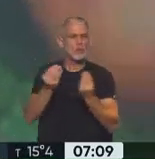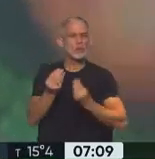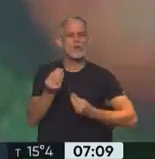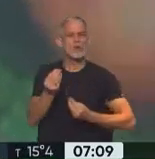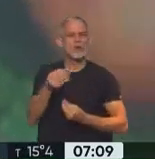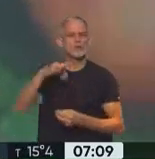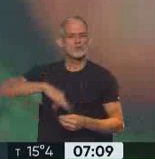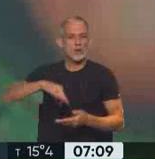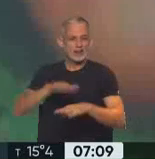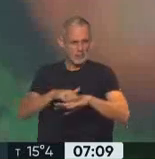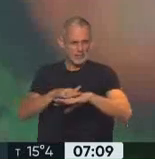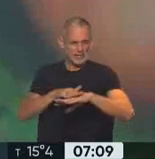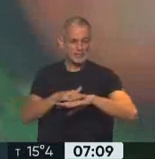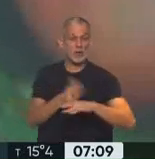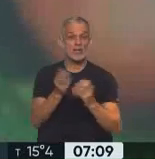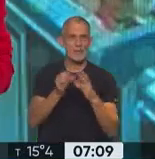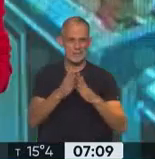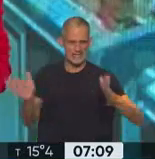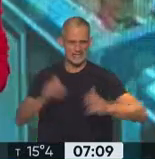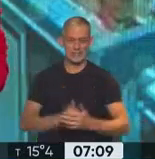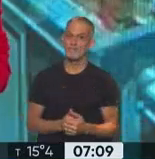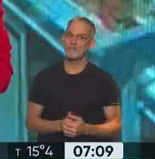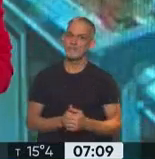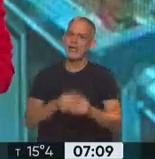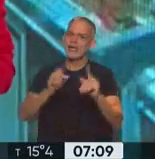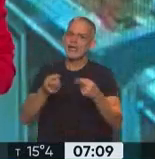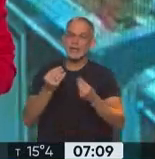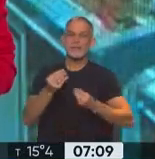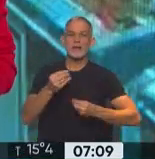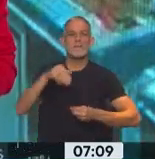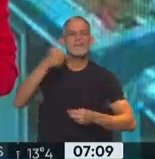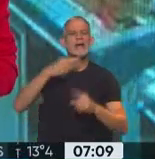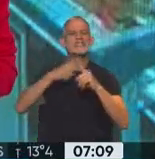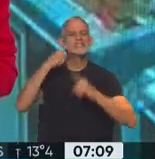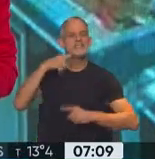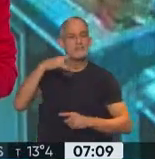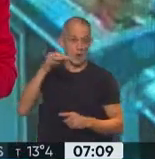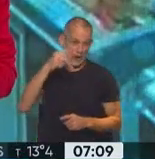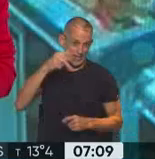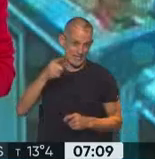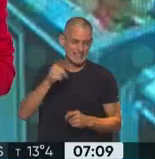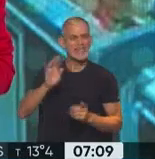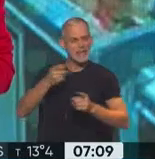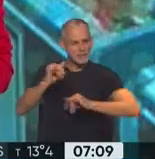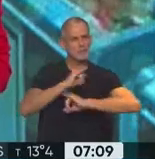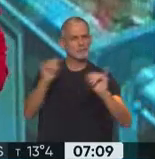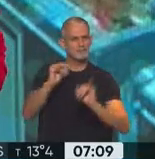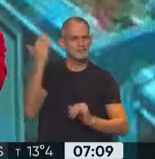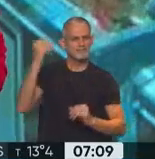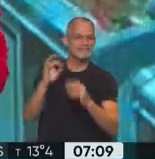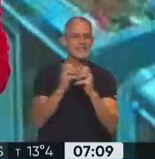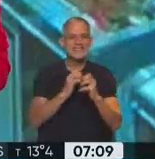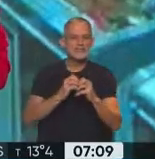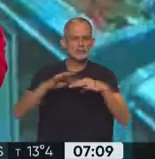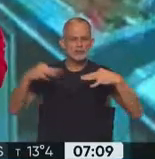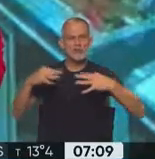va el salario mínimo y desde cuándo. Flora, tener en cuenta que también Máximo Kirchner lo había anticipado, ¿no? Durante la